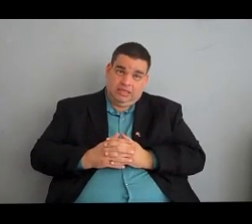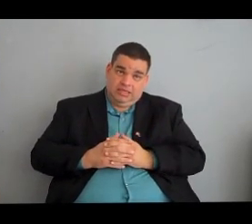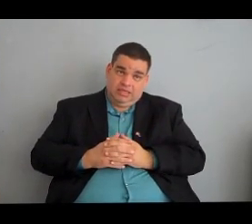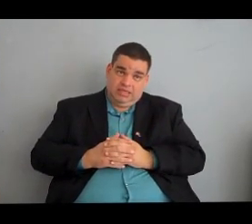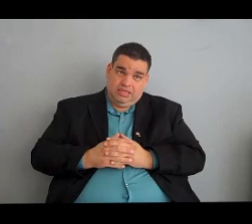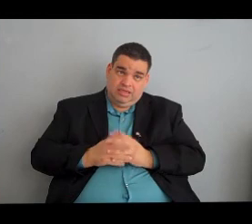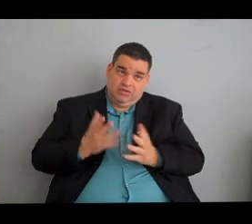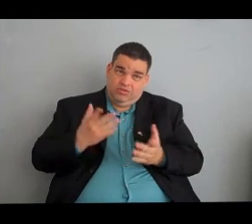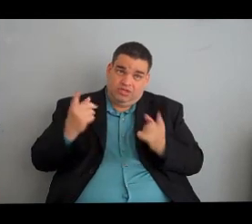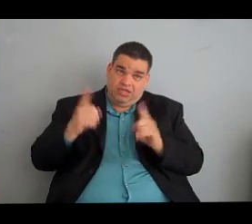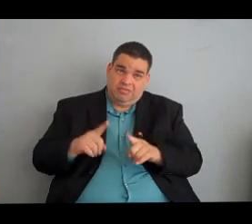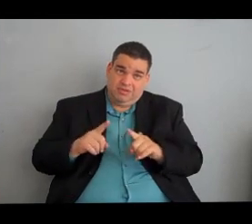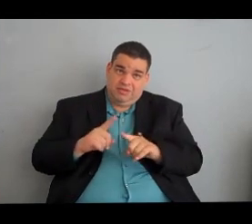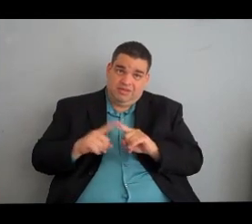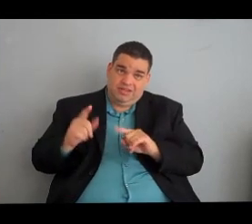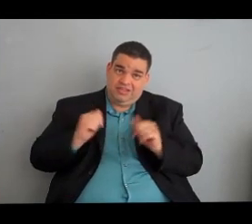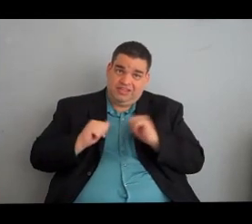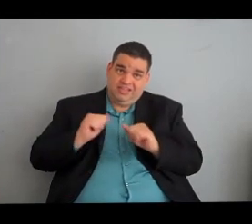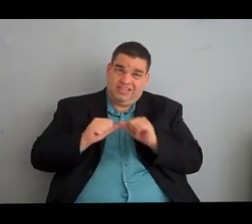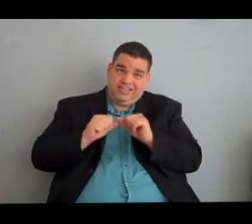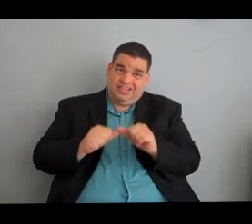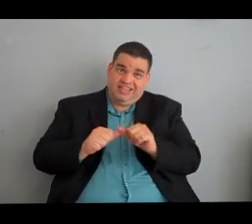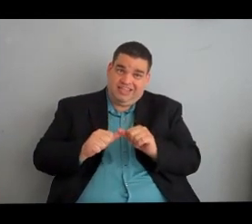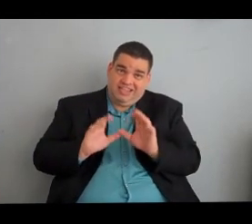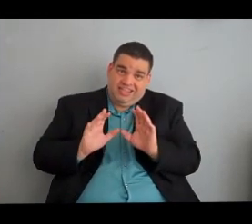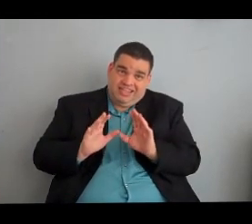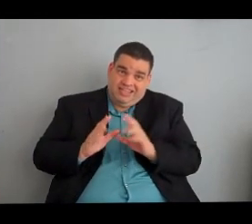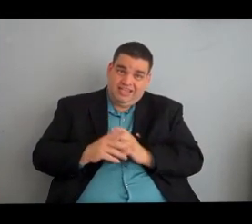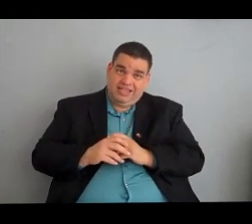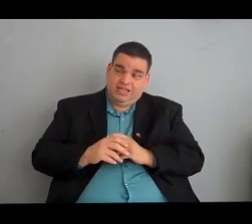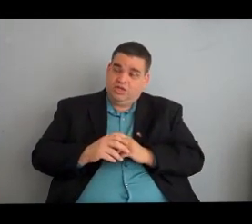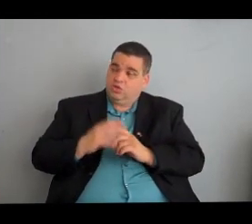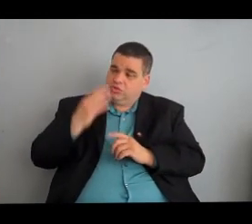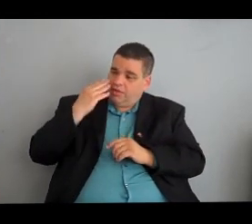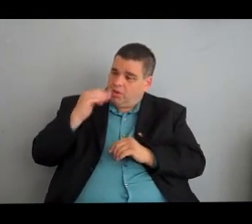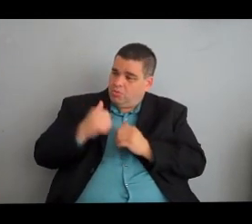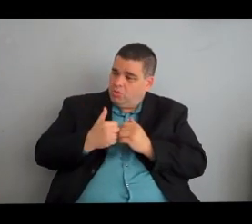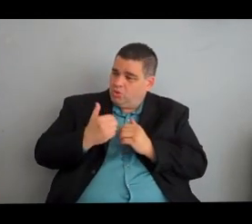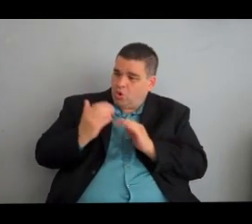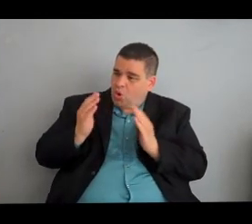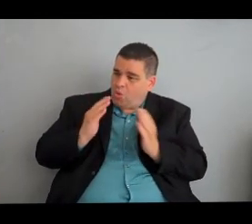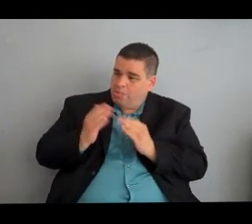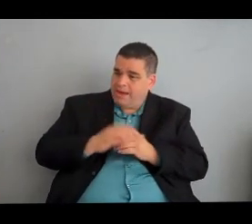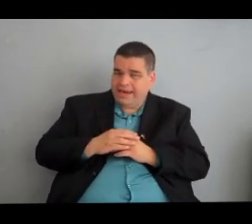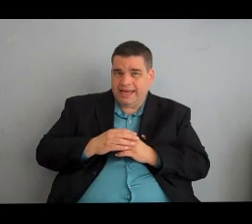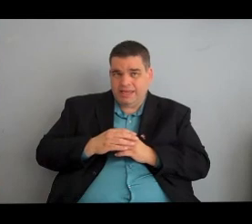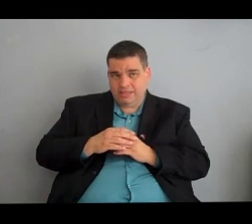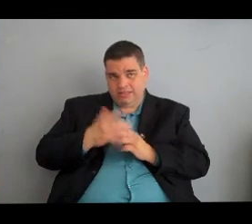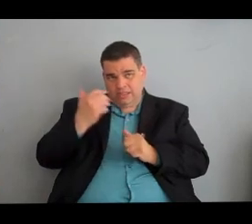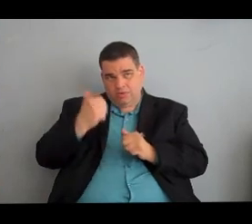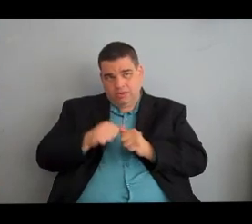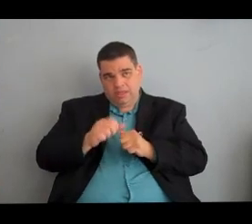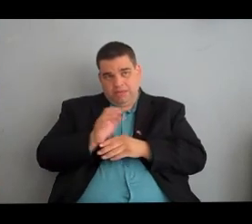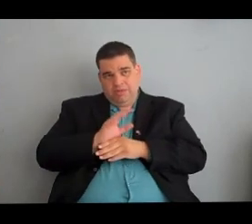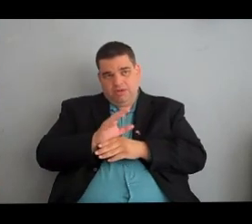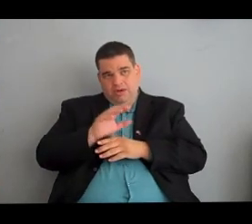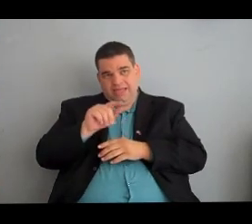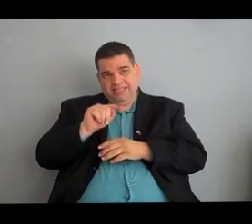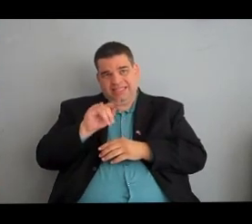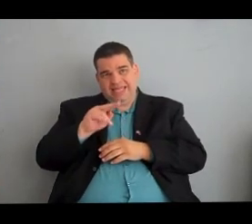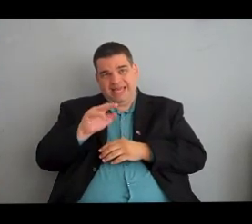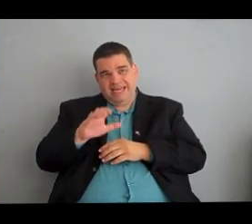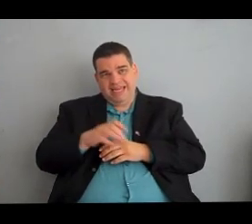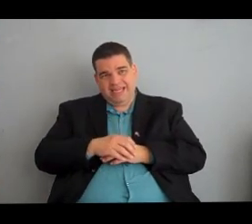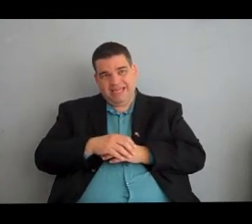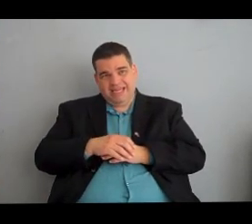go on y hay que sacar... ¿Tú sabes con qué lo comparé? Cuando vi, si se acuerdan, la película El Titanic. Uh-huh. Los músicos se quedan tirando. Sí, el